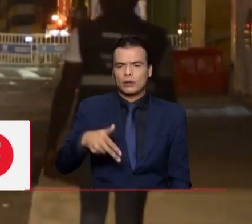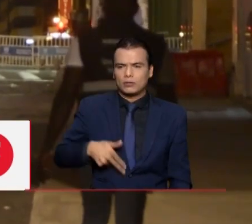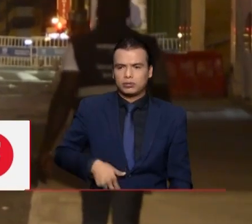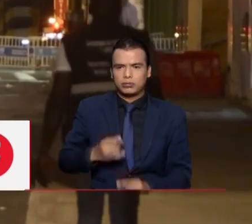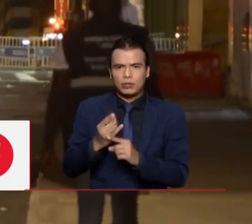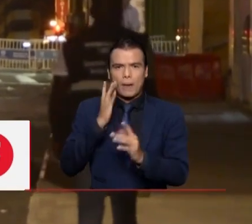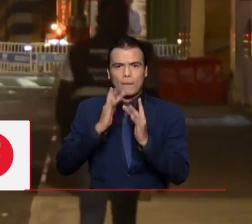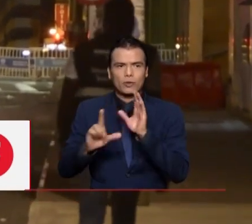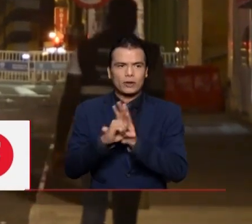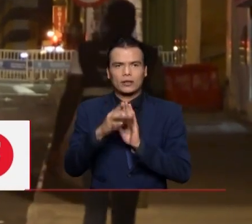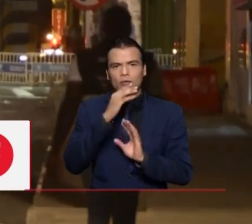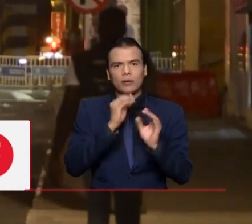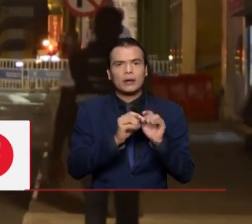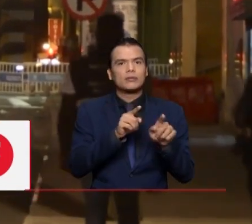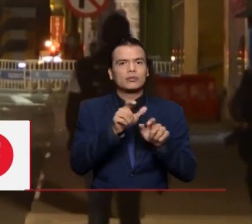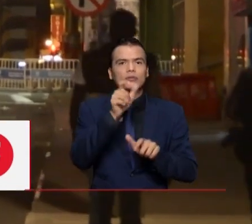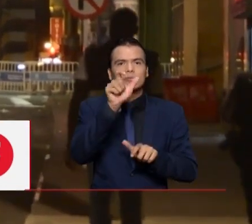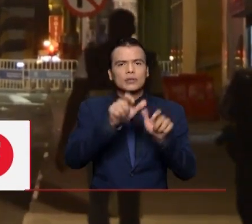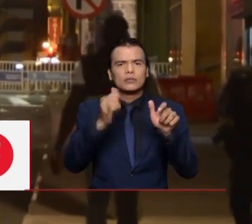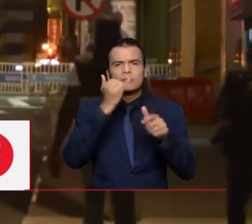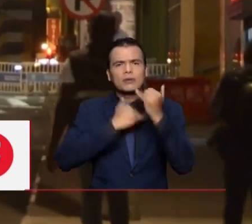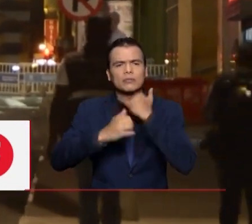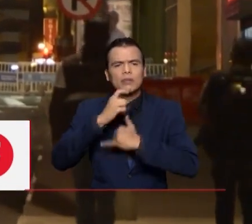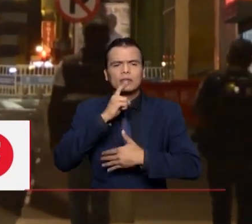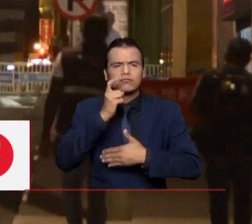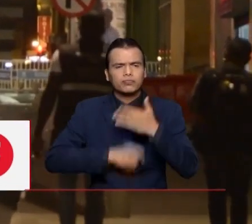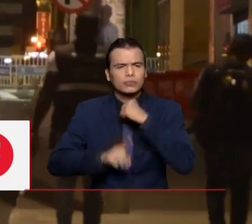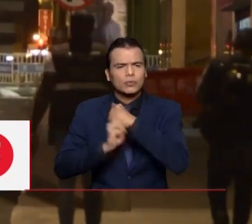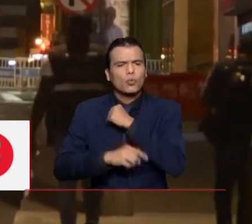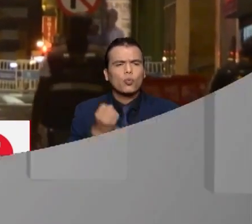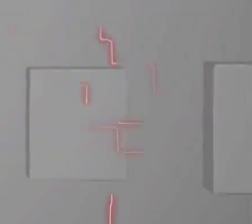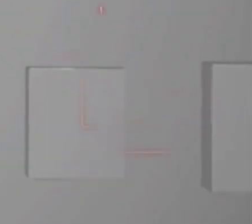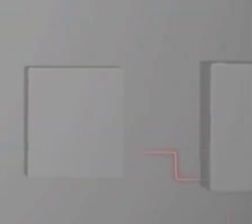de 20 comparendos impuestos por diferentes contravenciones.